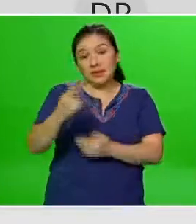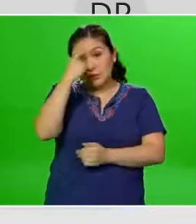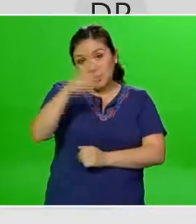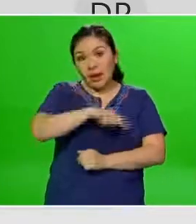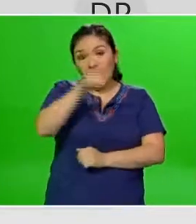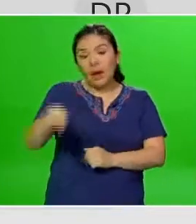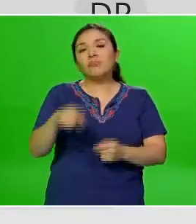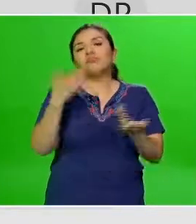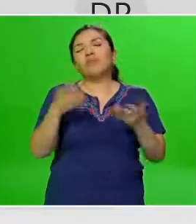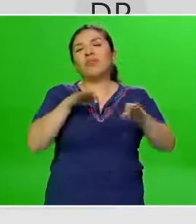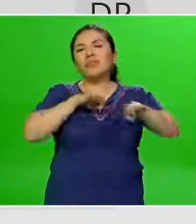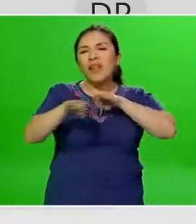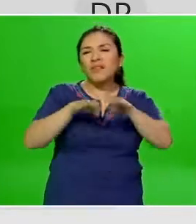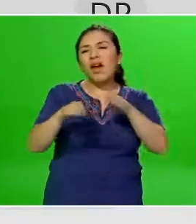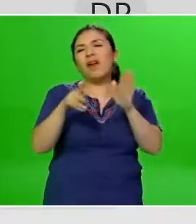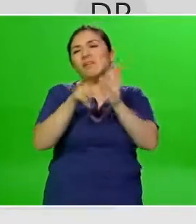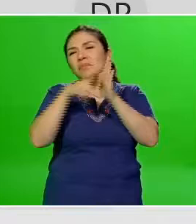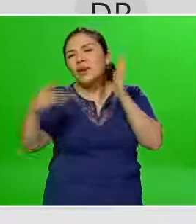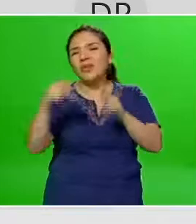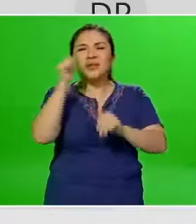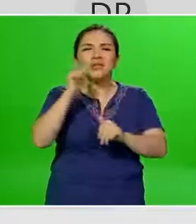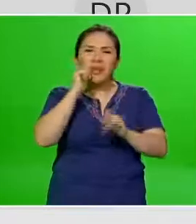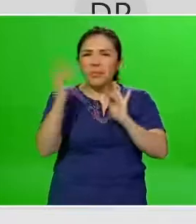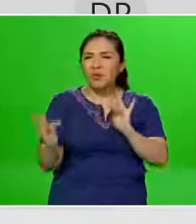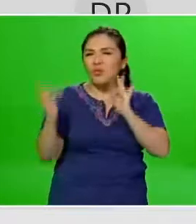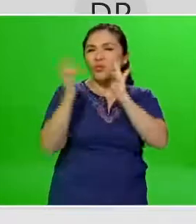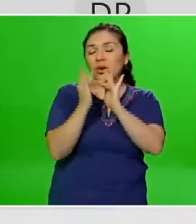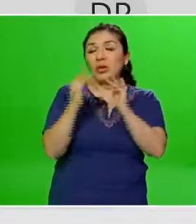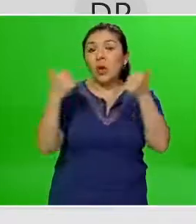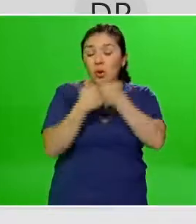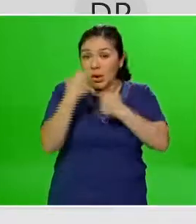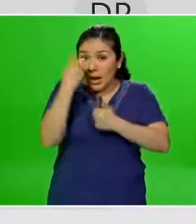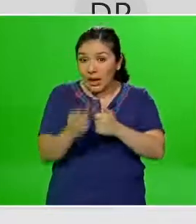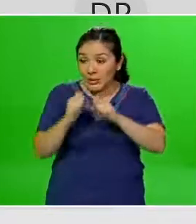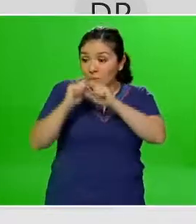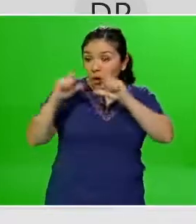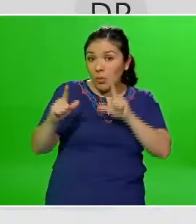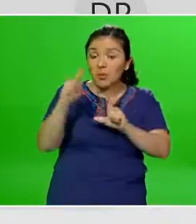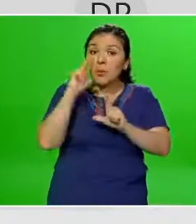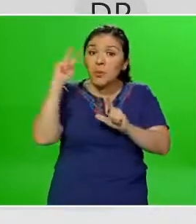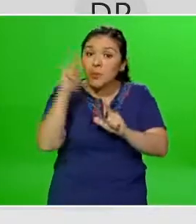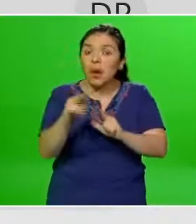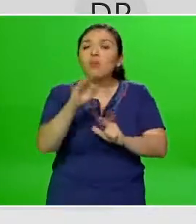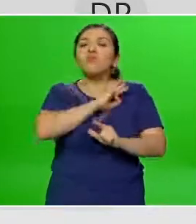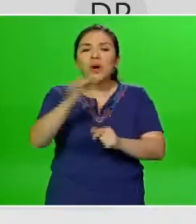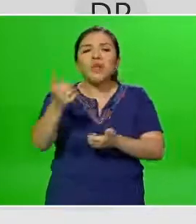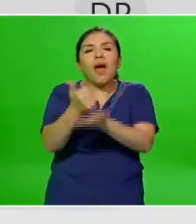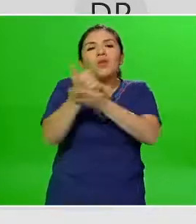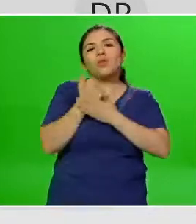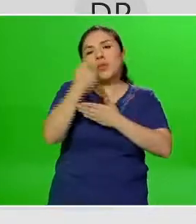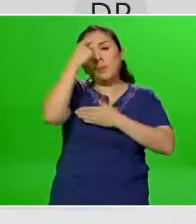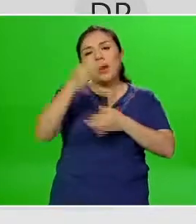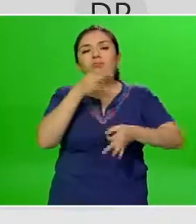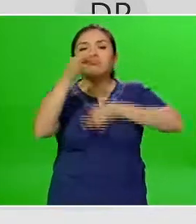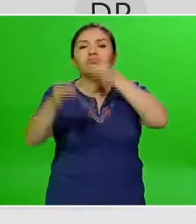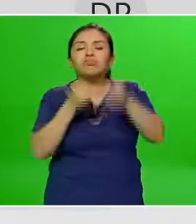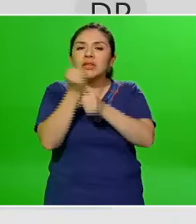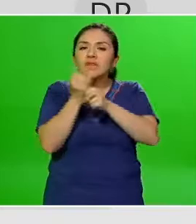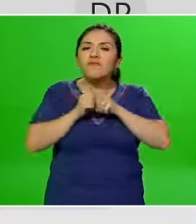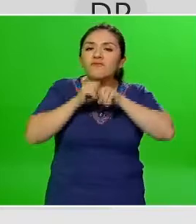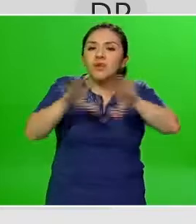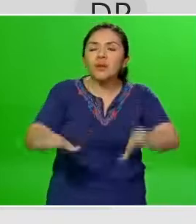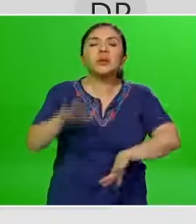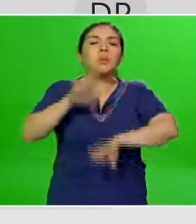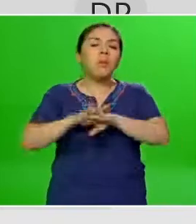medios de comunicación que se conectan con nosotros y que a través de esta transmisión remota nos ayudan como difusores de la información y